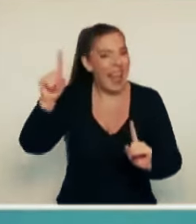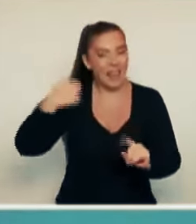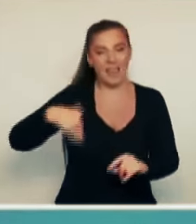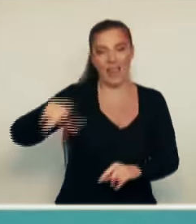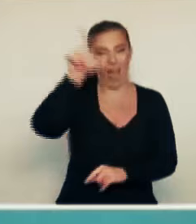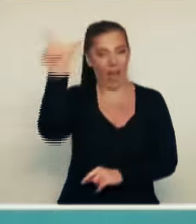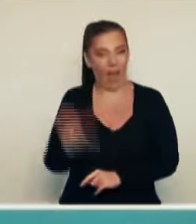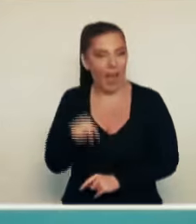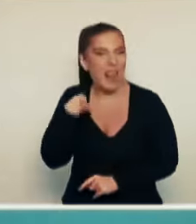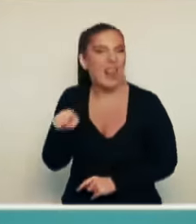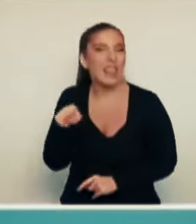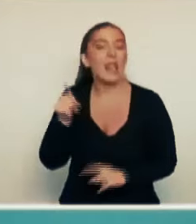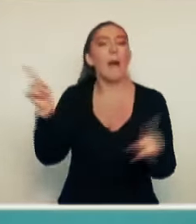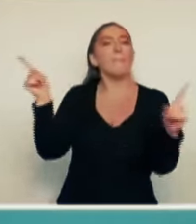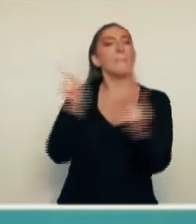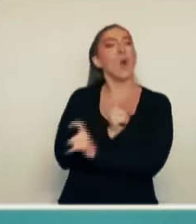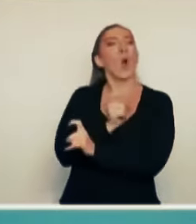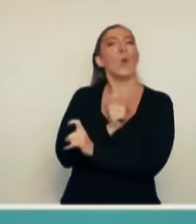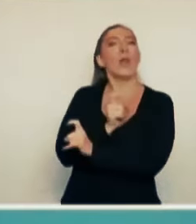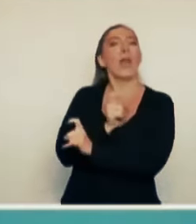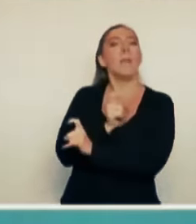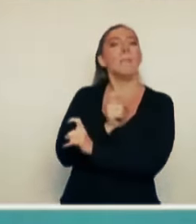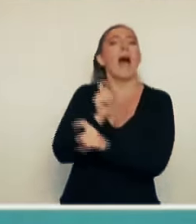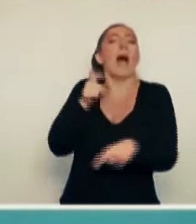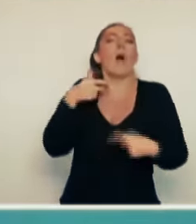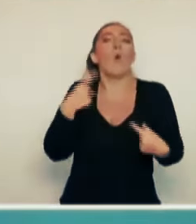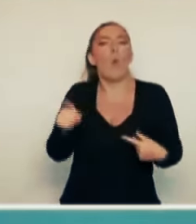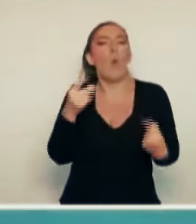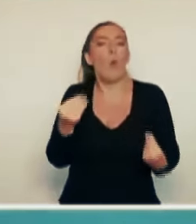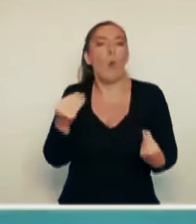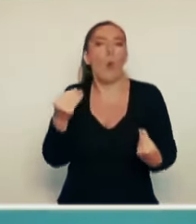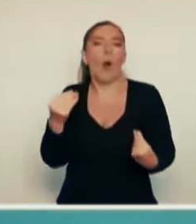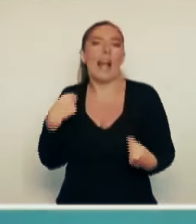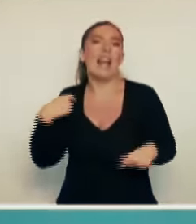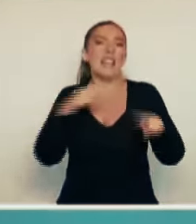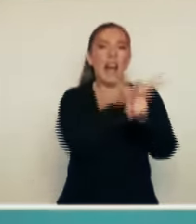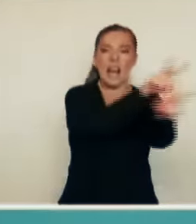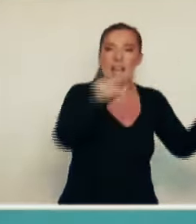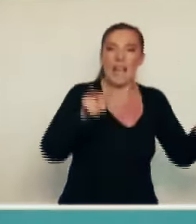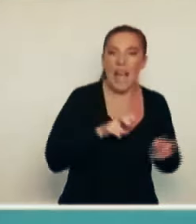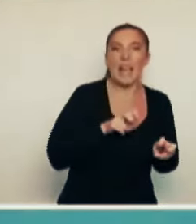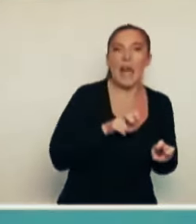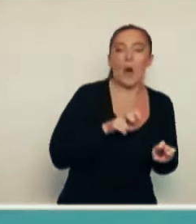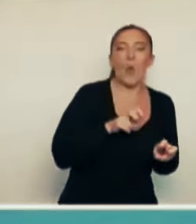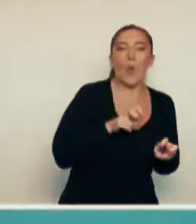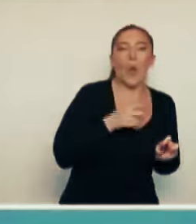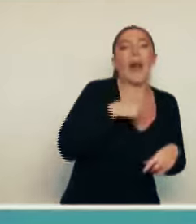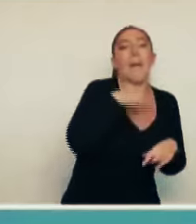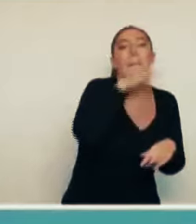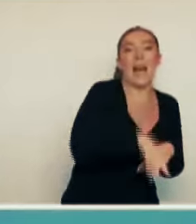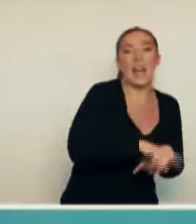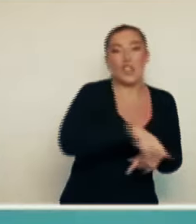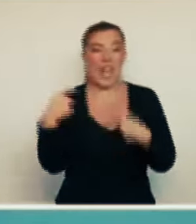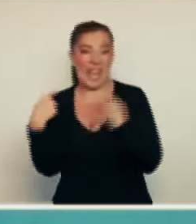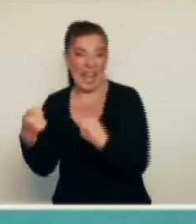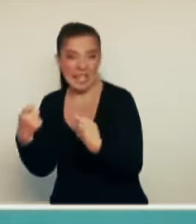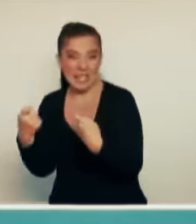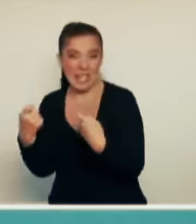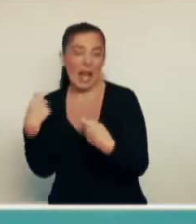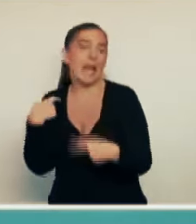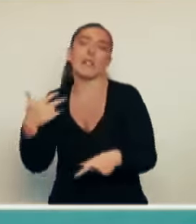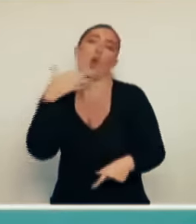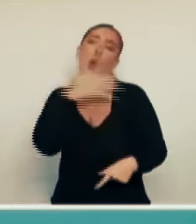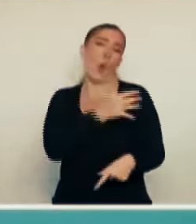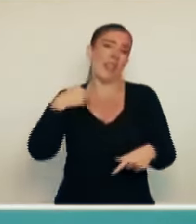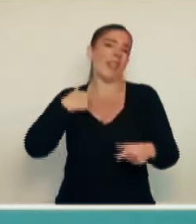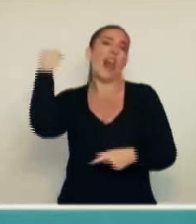República Argentina el problema es el déficit fiscal es no entender la Argentina, la economía y el mundo.